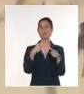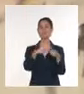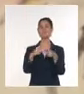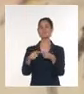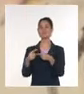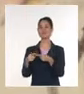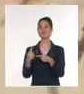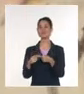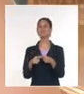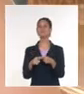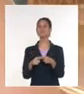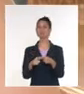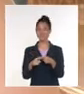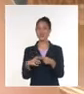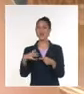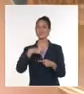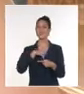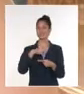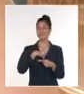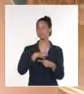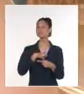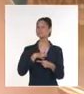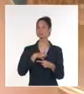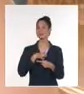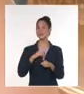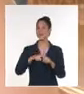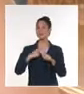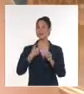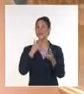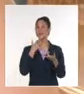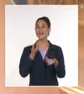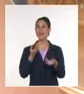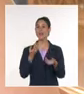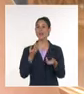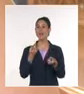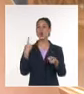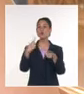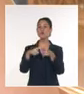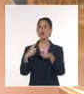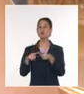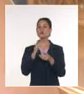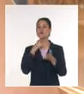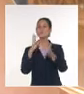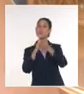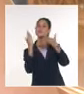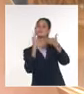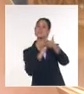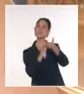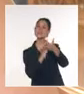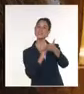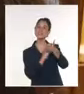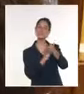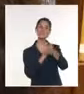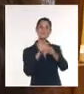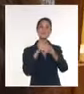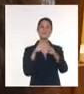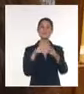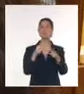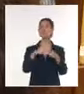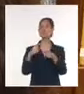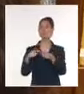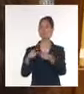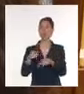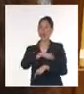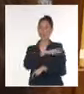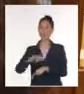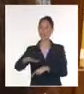él, o objetos de mucho valor como libros inéditos, o poco divulgado. Según